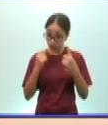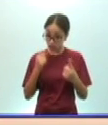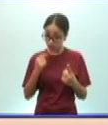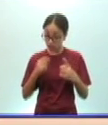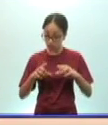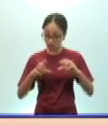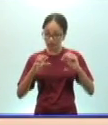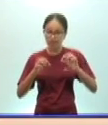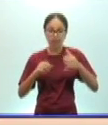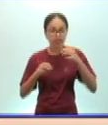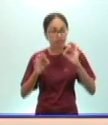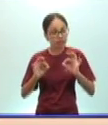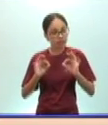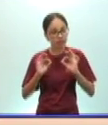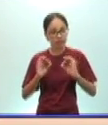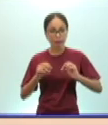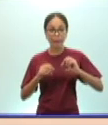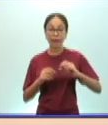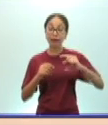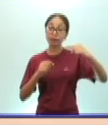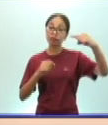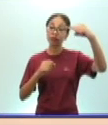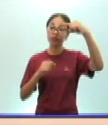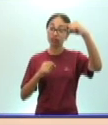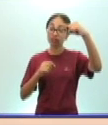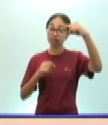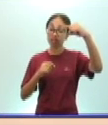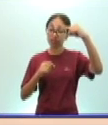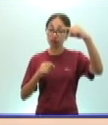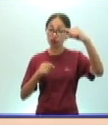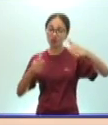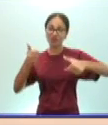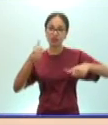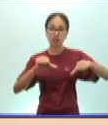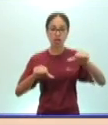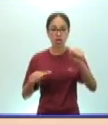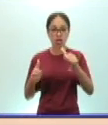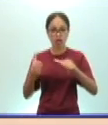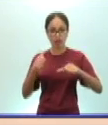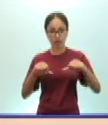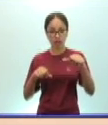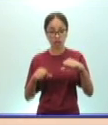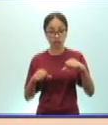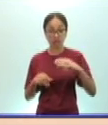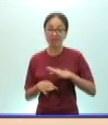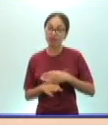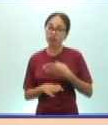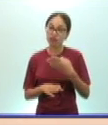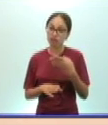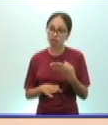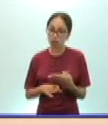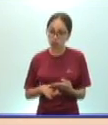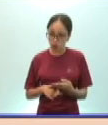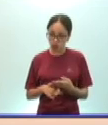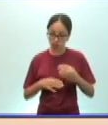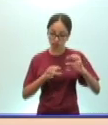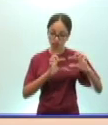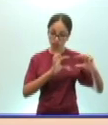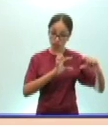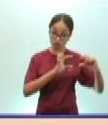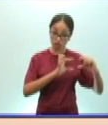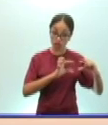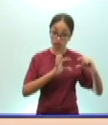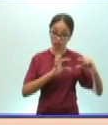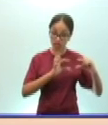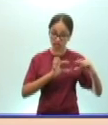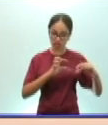poner al inicio la mezcla inicial, es decir, la mezcla de la que partimos. Posteriormente, de forma vertical, la operación